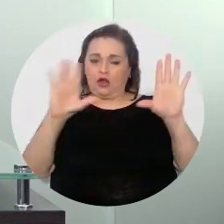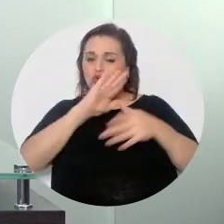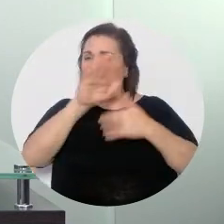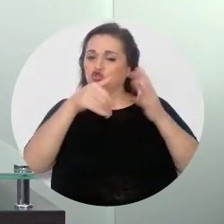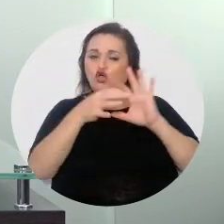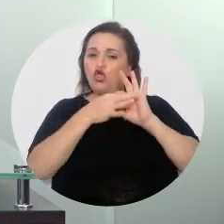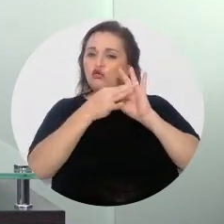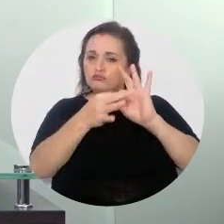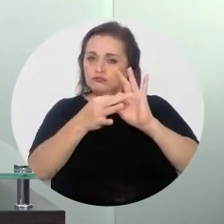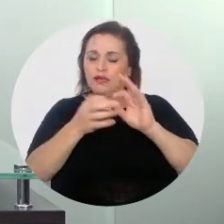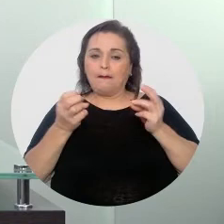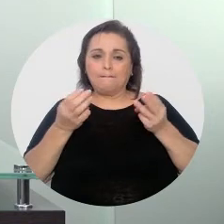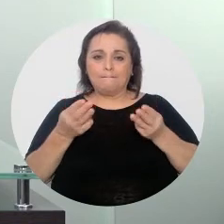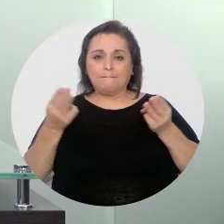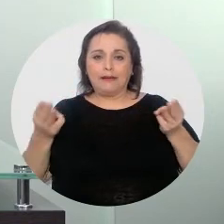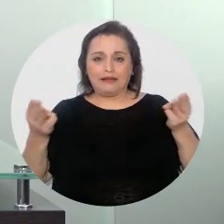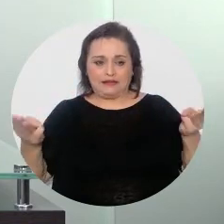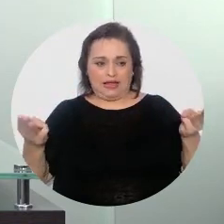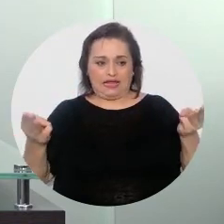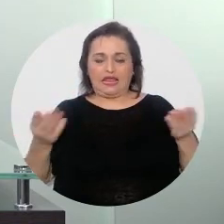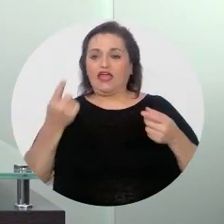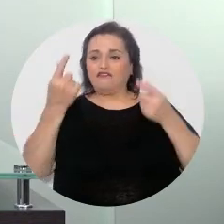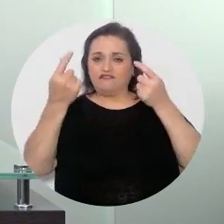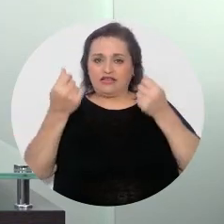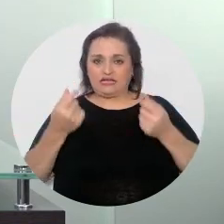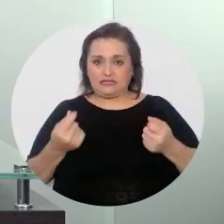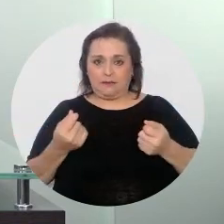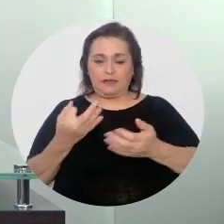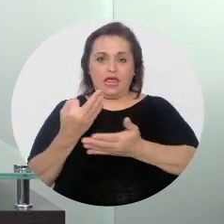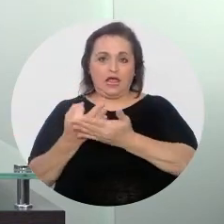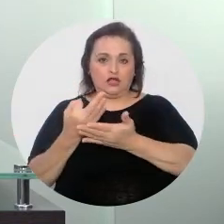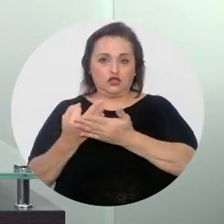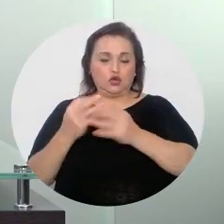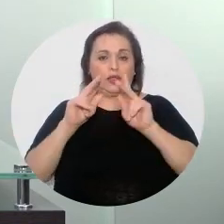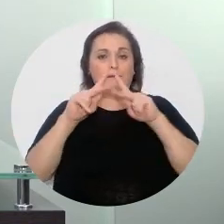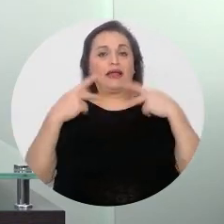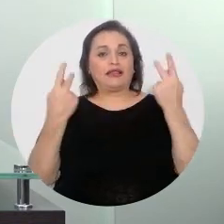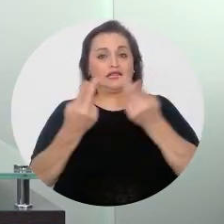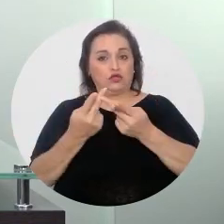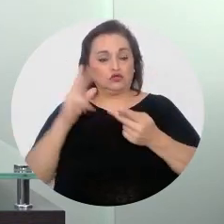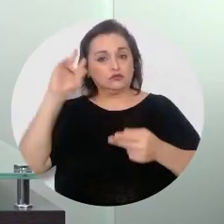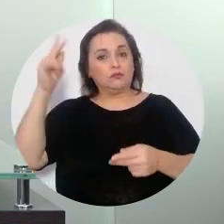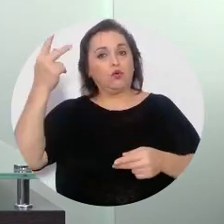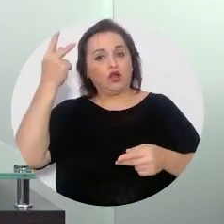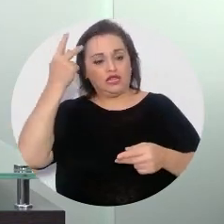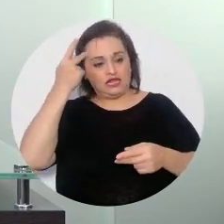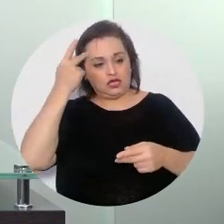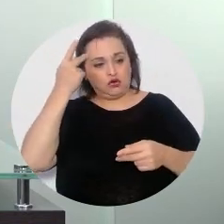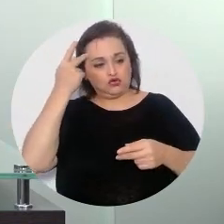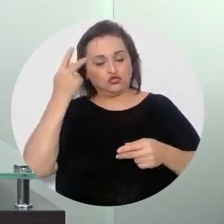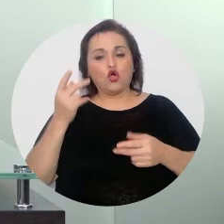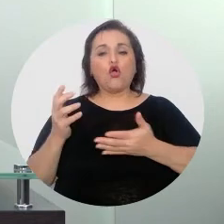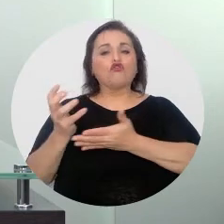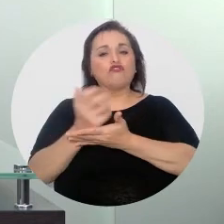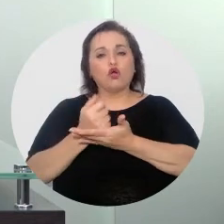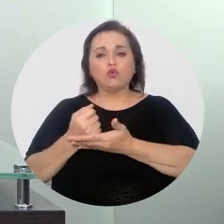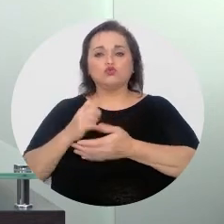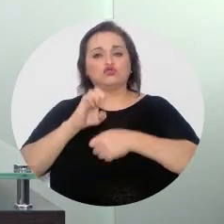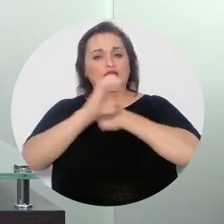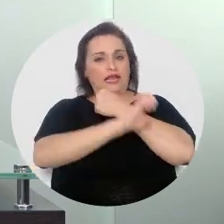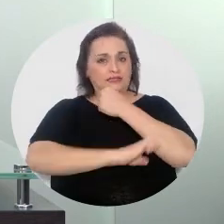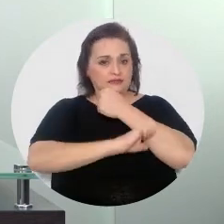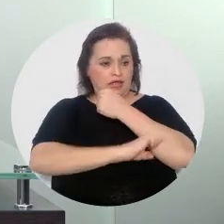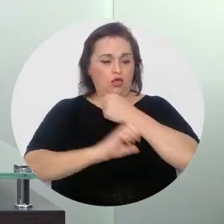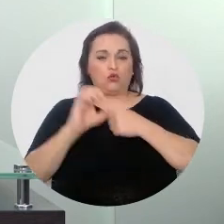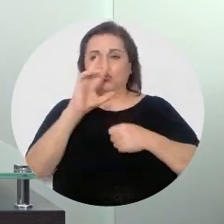claro en todo lo que corresponde a materia de financiamiento de los partidos políticos, repito, con